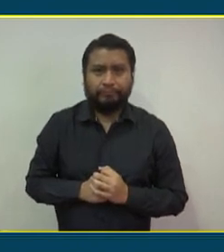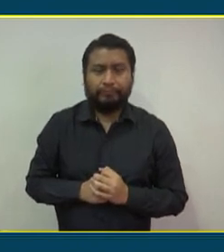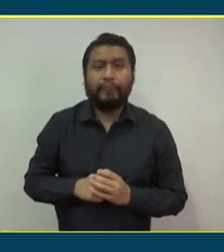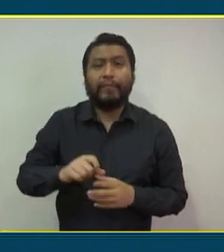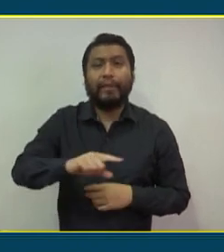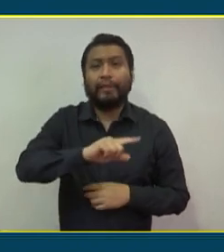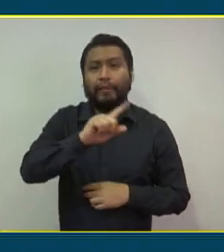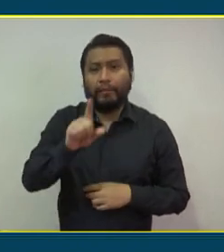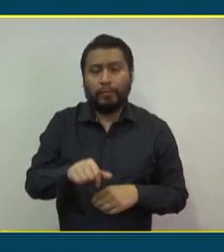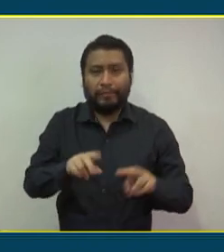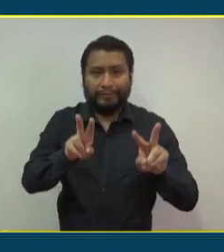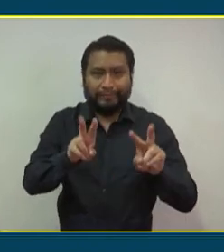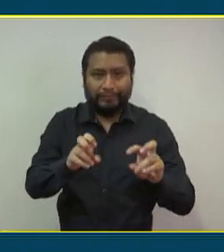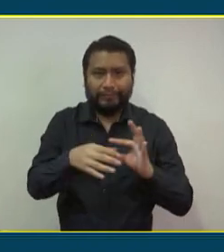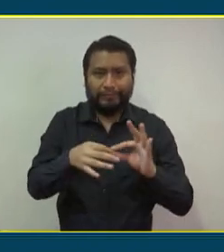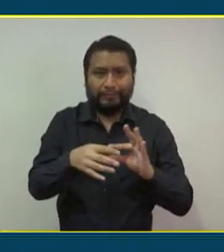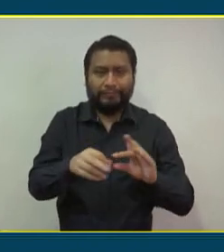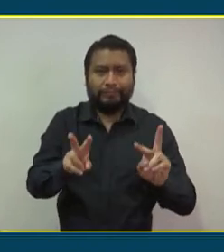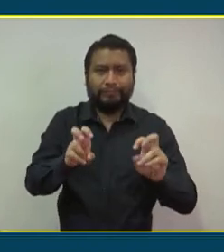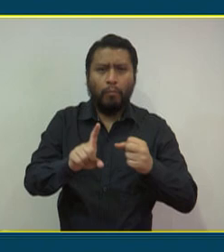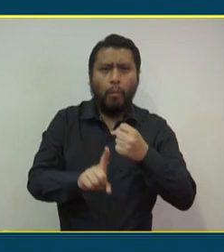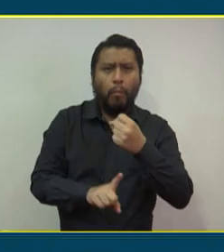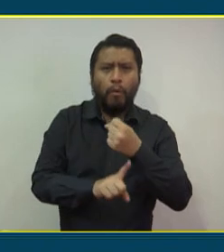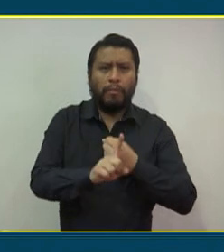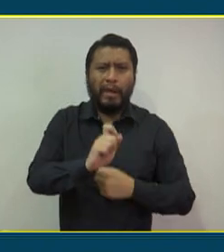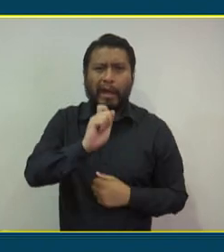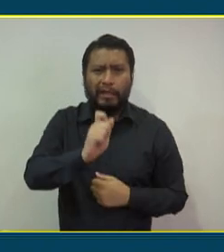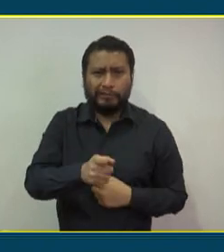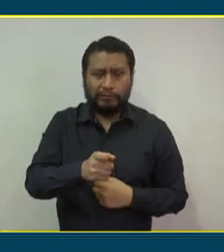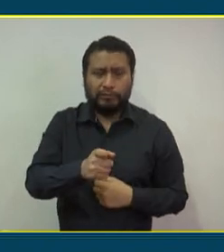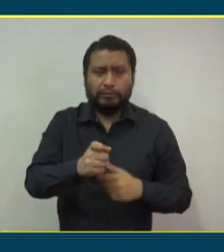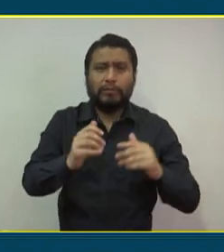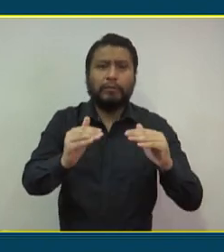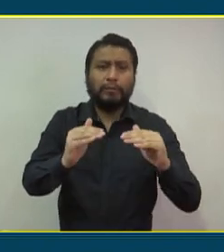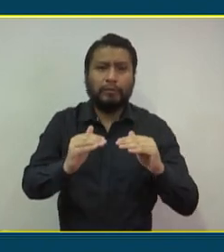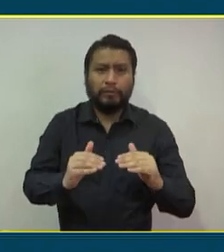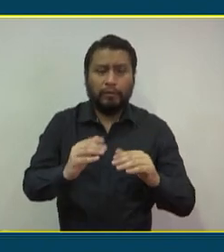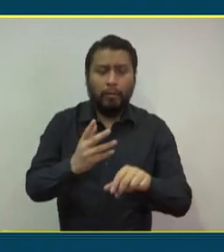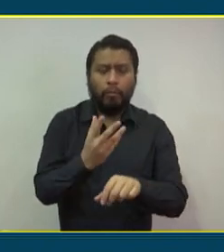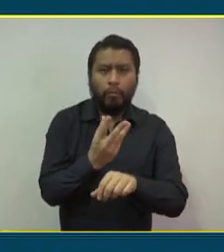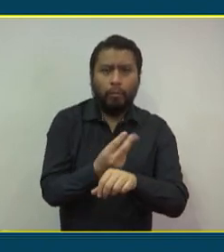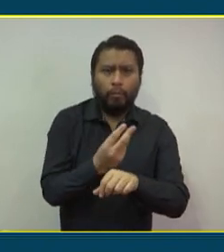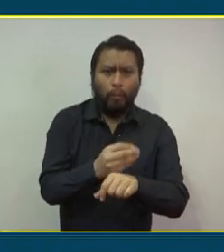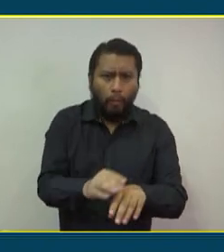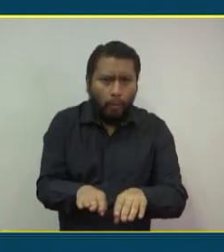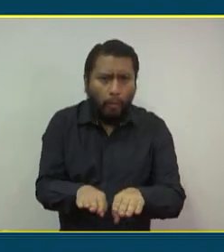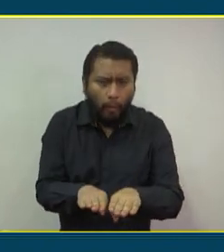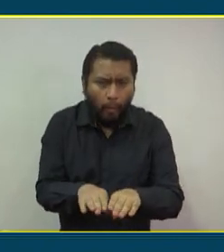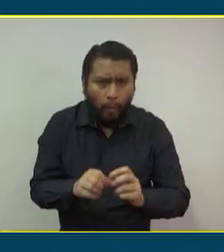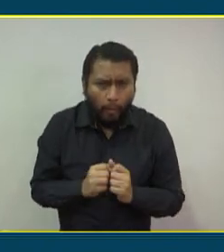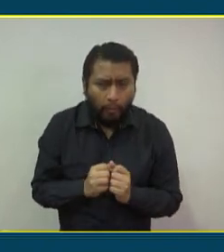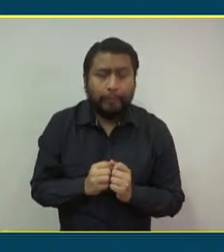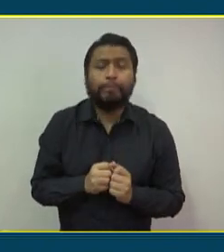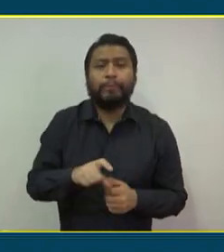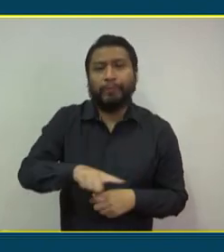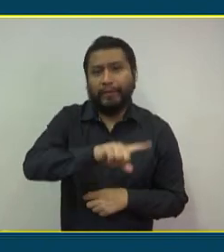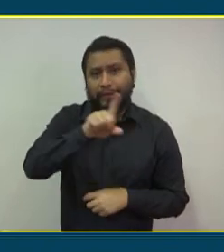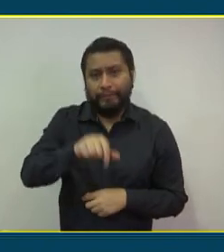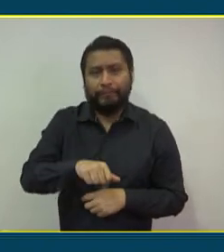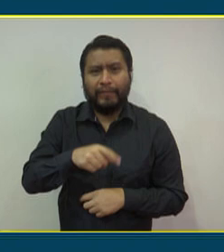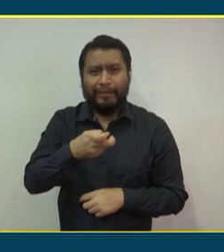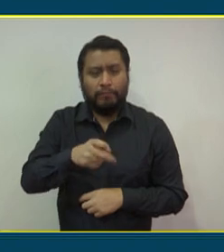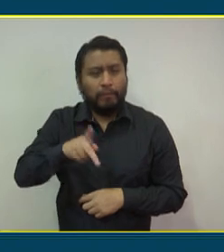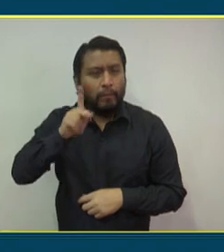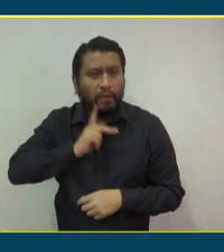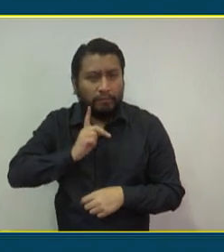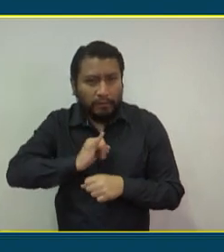Proseguiremos con el sistema problema y, consecuentemente, el sistema solución. Después les hablaremos de las pruebas que hicimos con esto